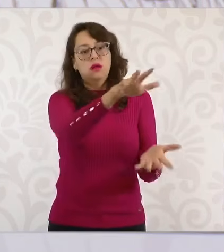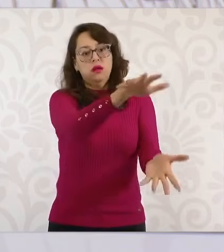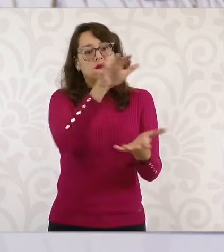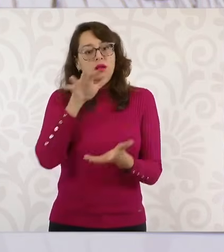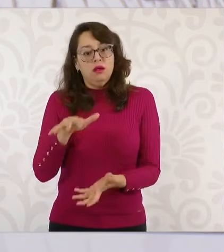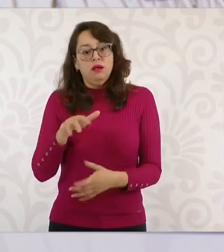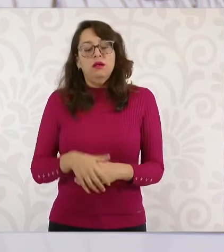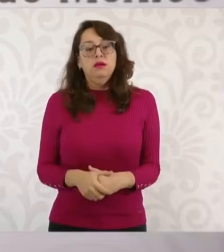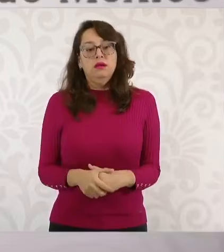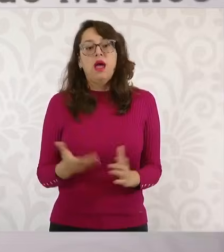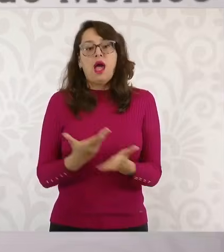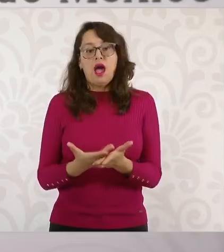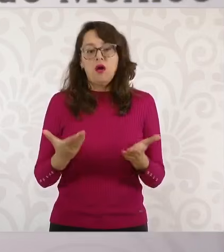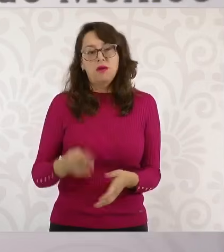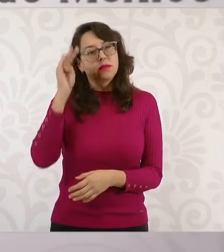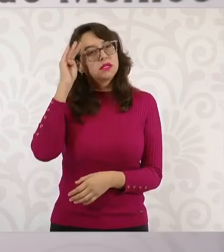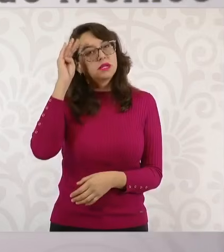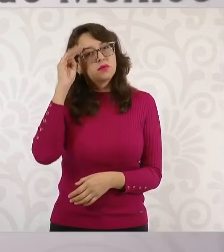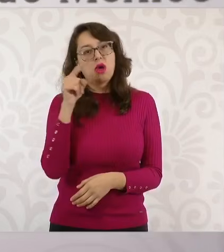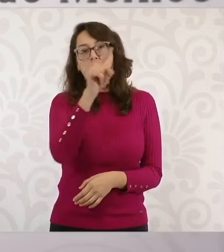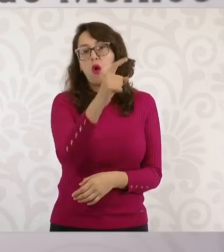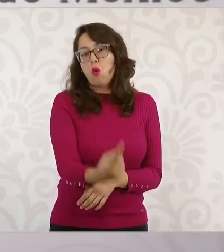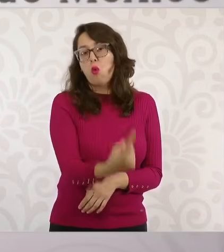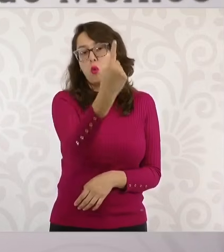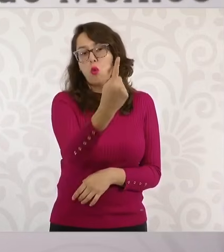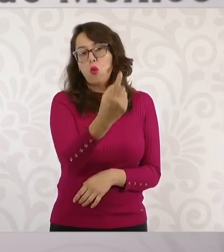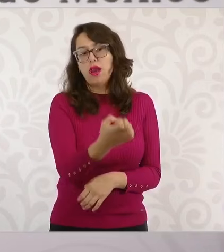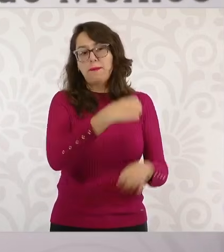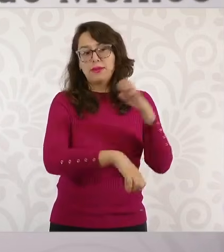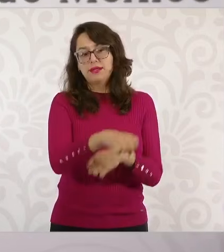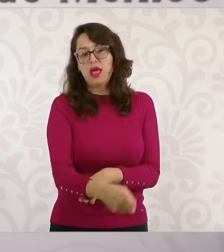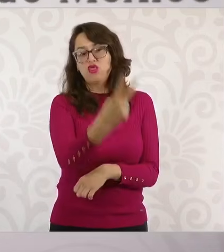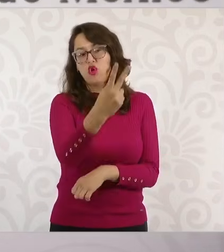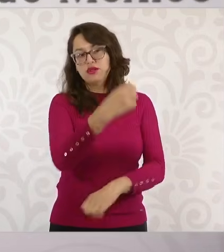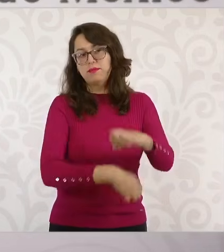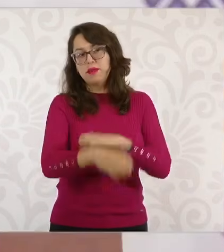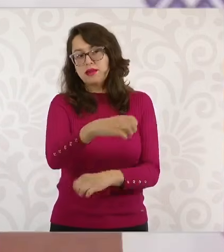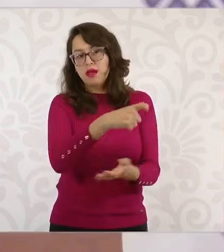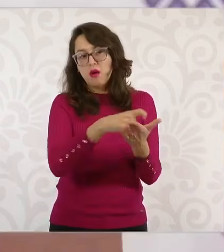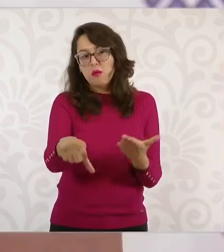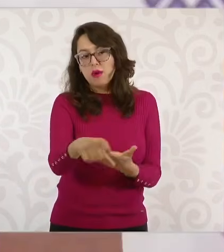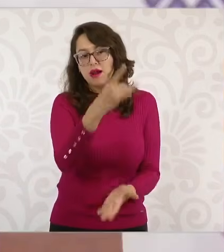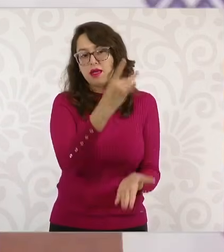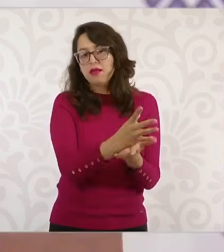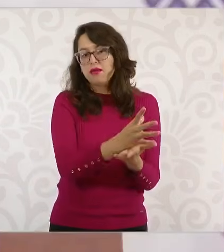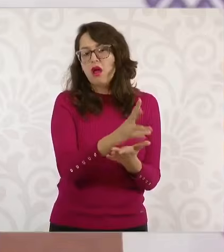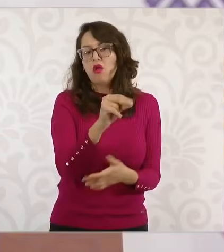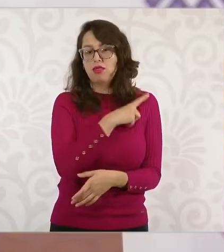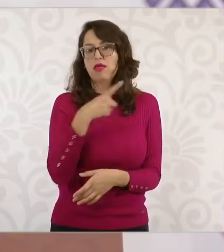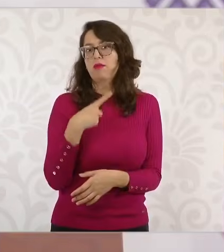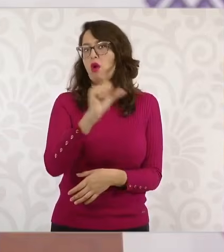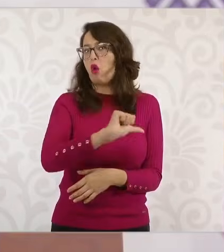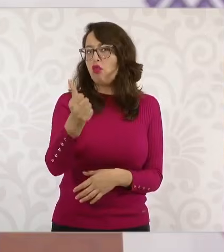carbón estuviera muy distribuida, que no solamente fuera una o a dos empresas, sino que se beneficiara a más productores